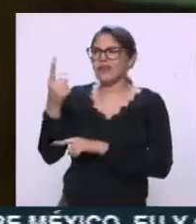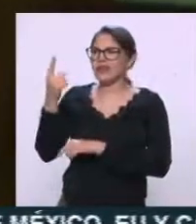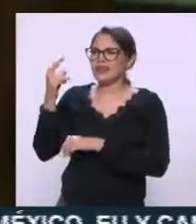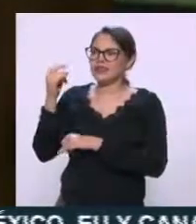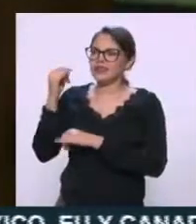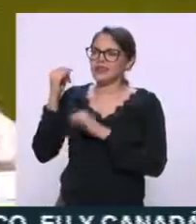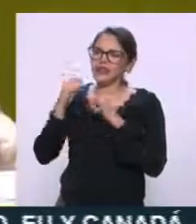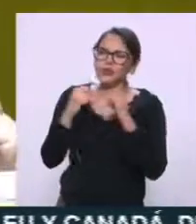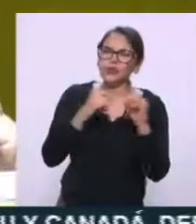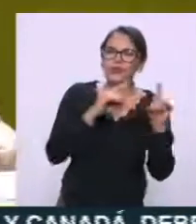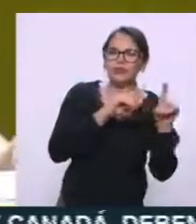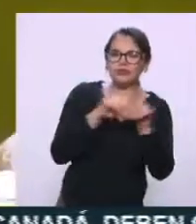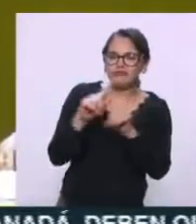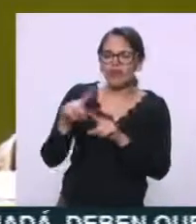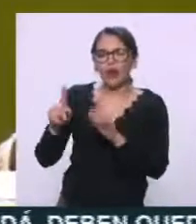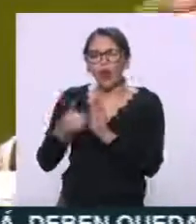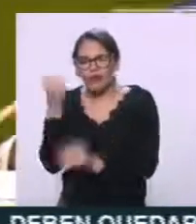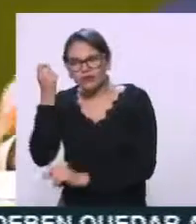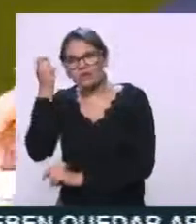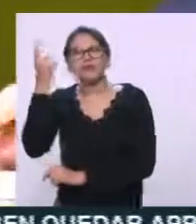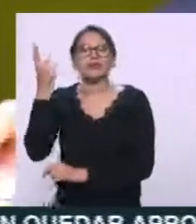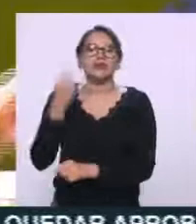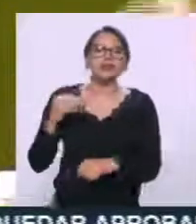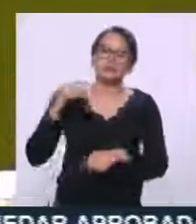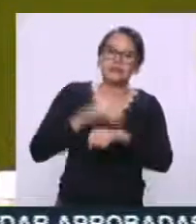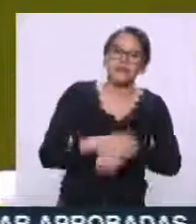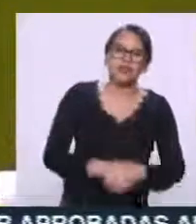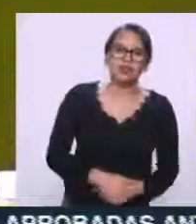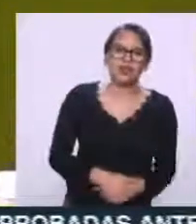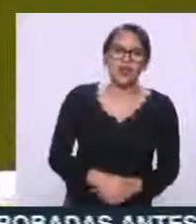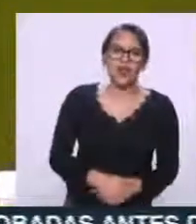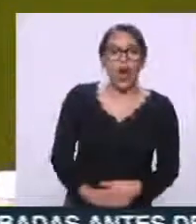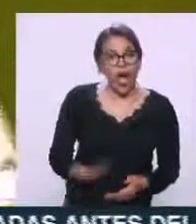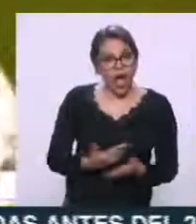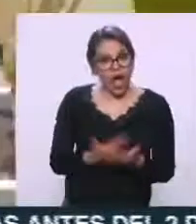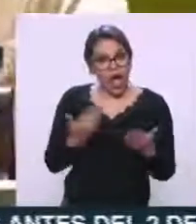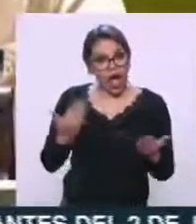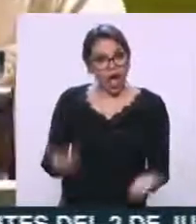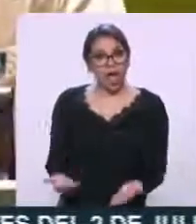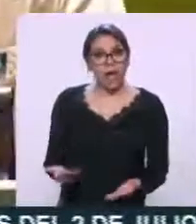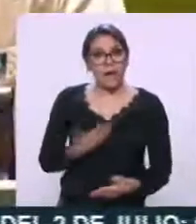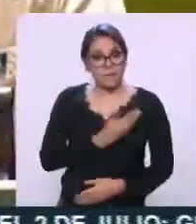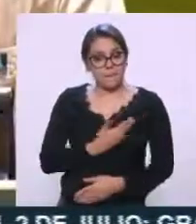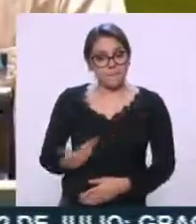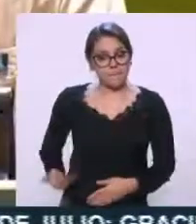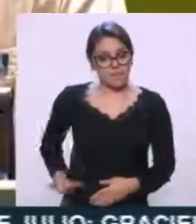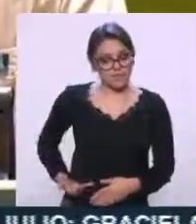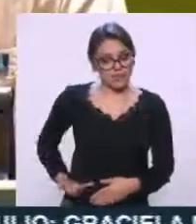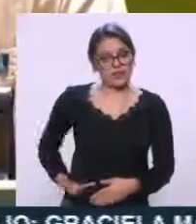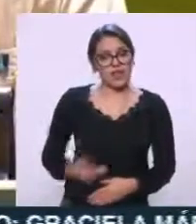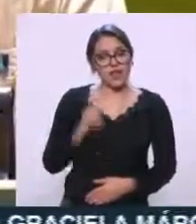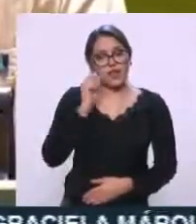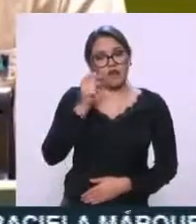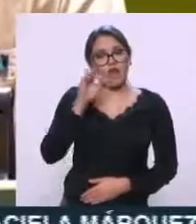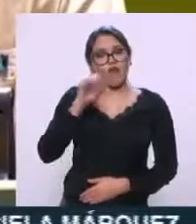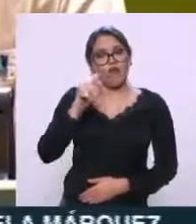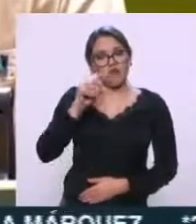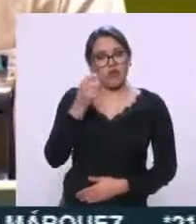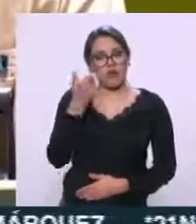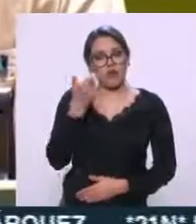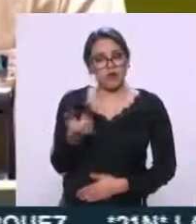instituciones. Llama la atención que incluso la presidenta actual del Fondo Monetario Internacional ha